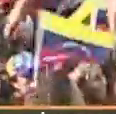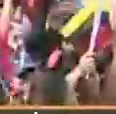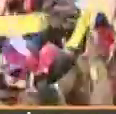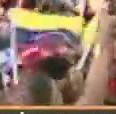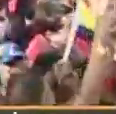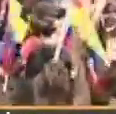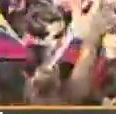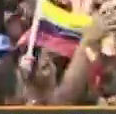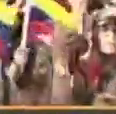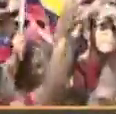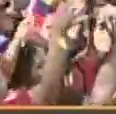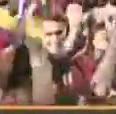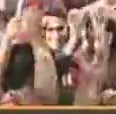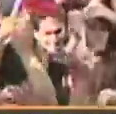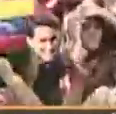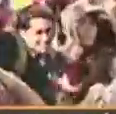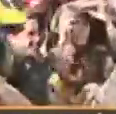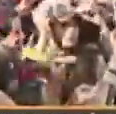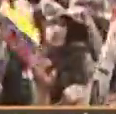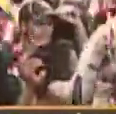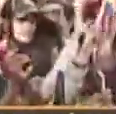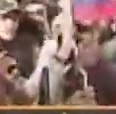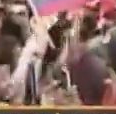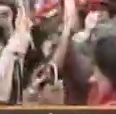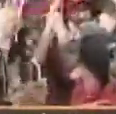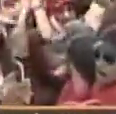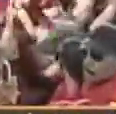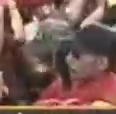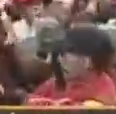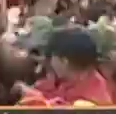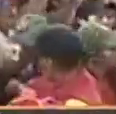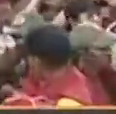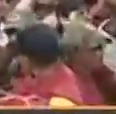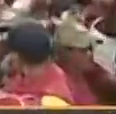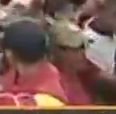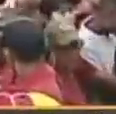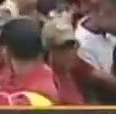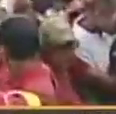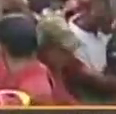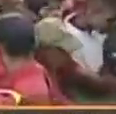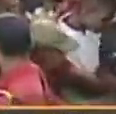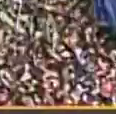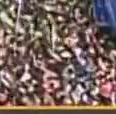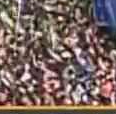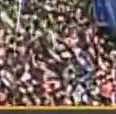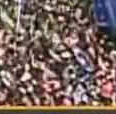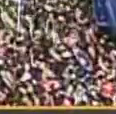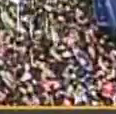20 de mayo. Nosotros despedimos esta transmisión desde el estado Barinas. Adelante, estudio.